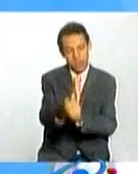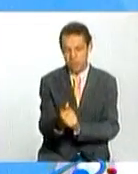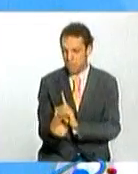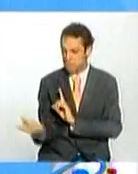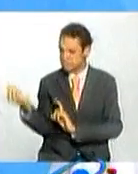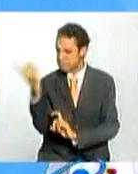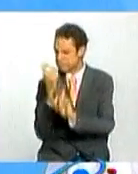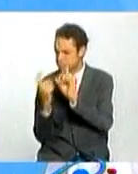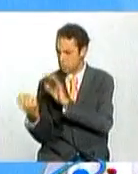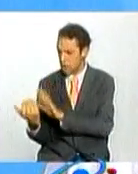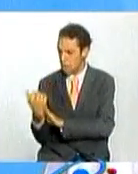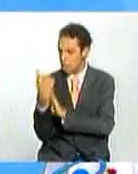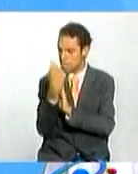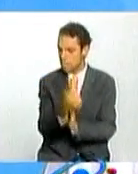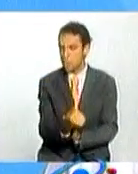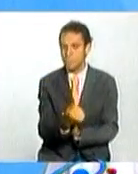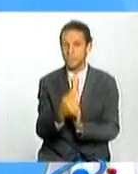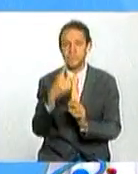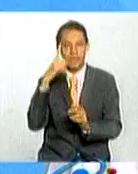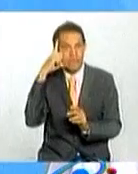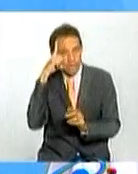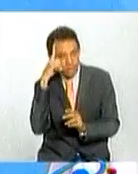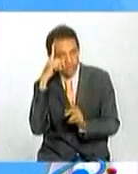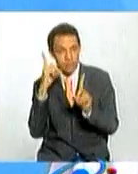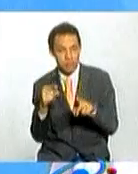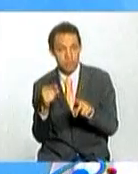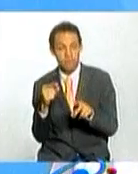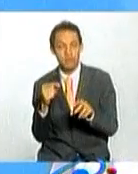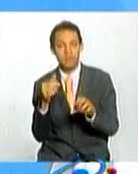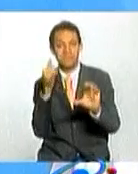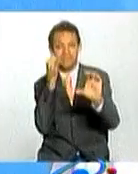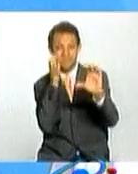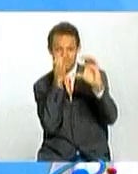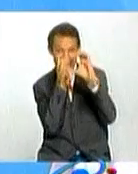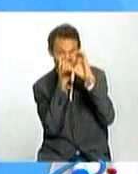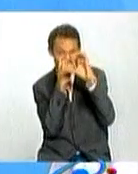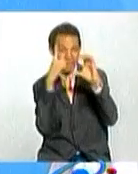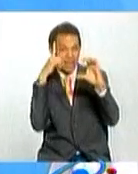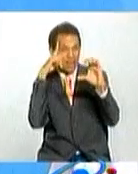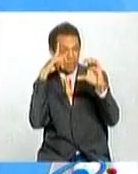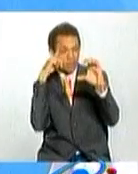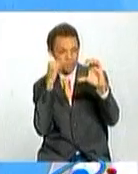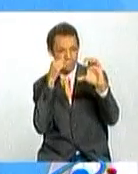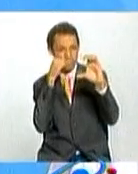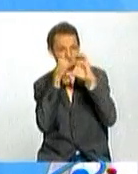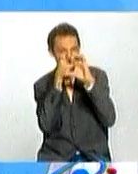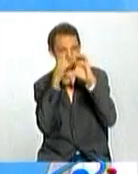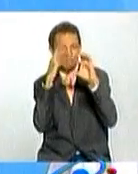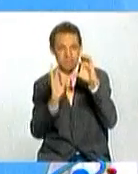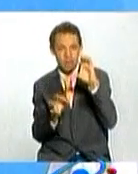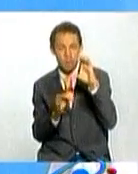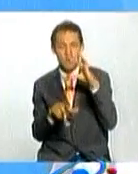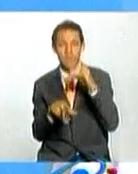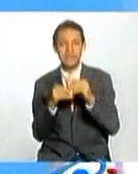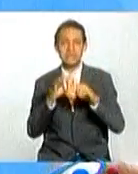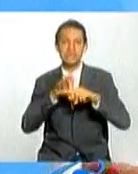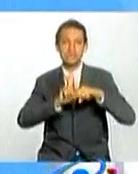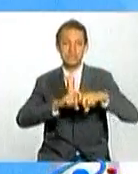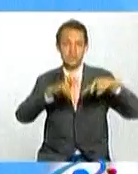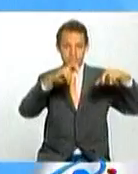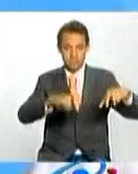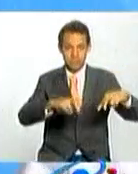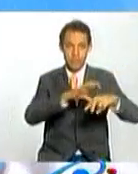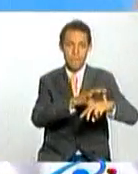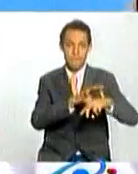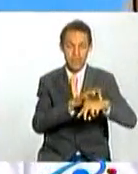En el caso de la ginecología hay un paquete de citología, colposcopia, ecografía transvaginal y cita con el ginecólogo, más los paquetes